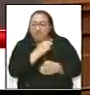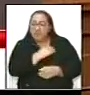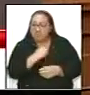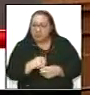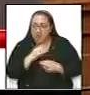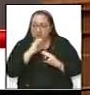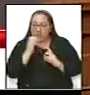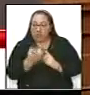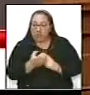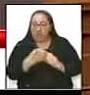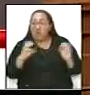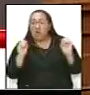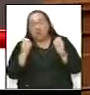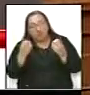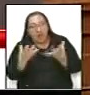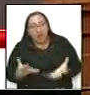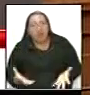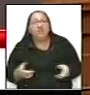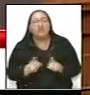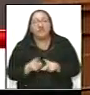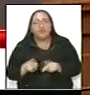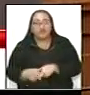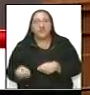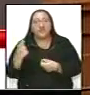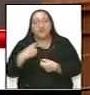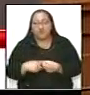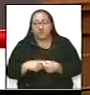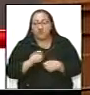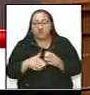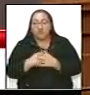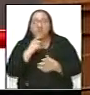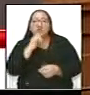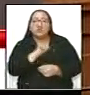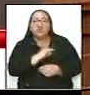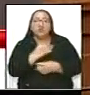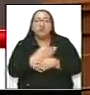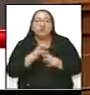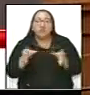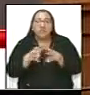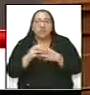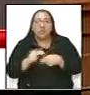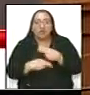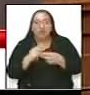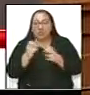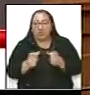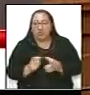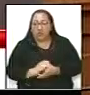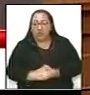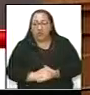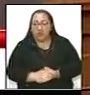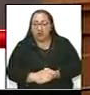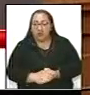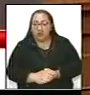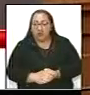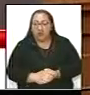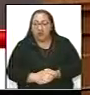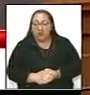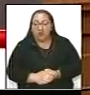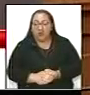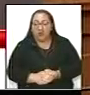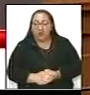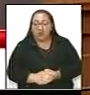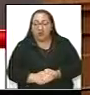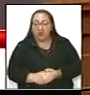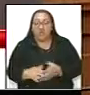Cultura, obviamente también participan los órganos que conforman el Sistema Nacional de Control. Y también en